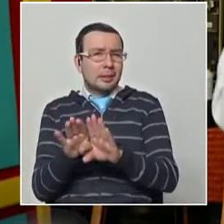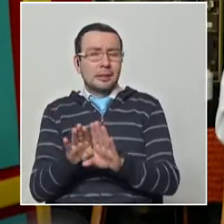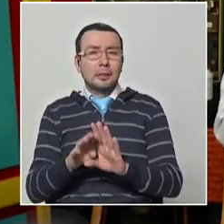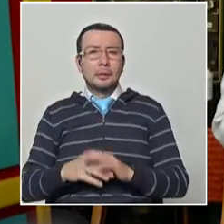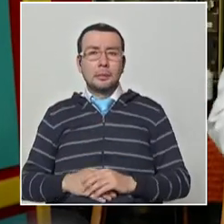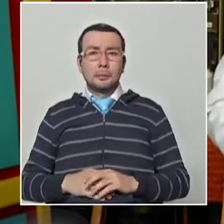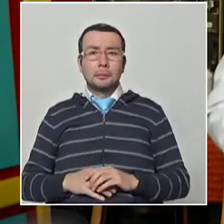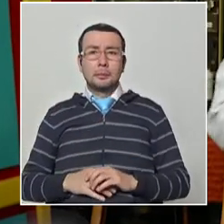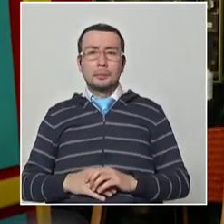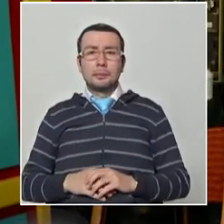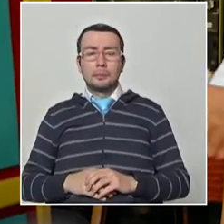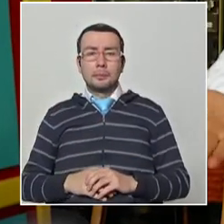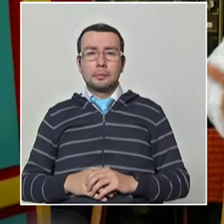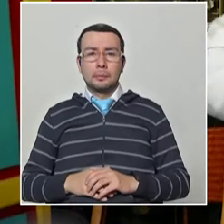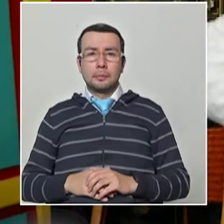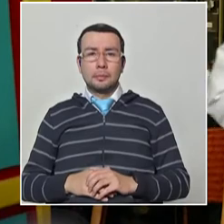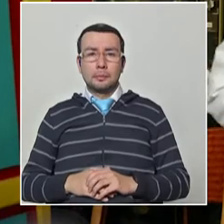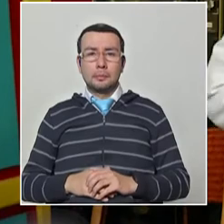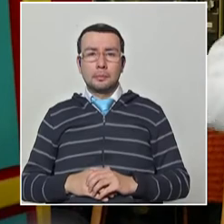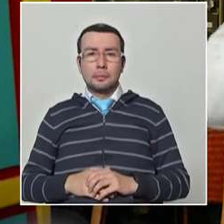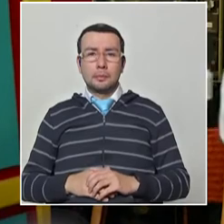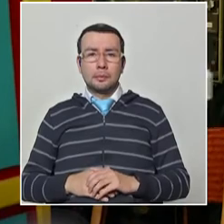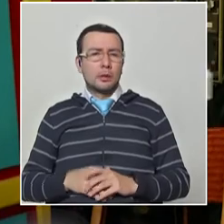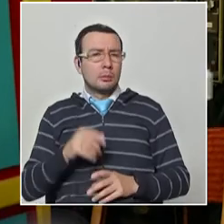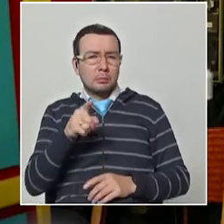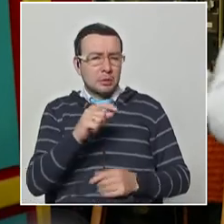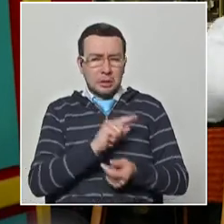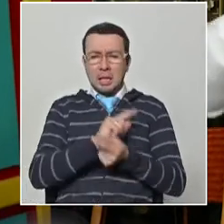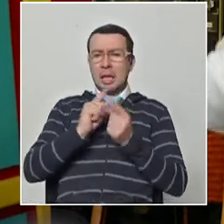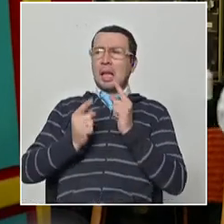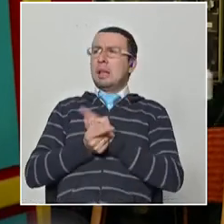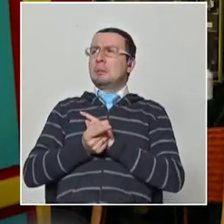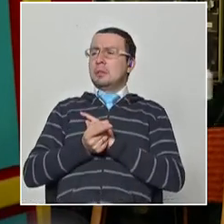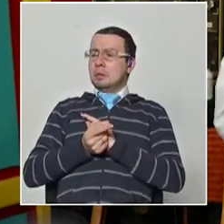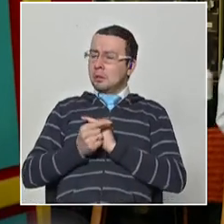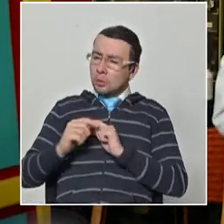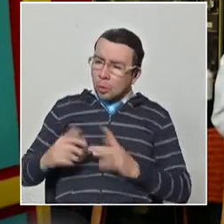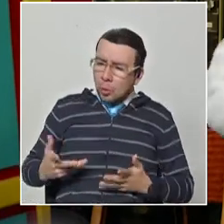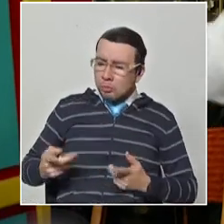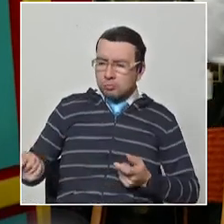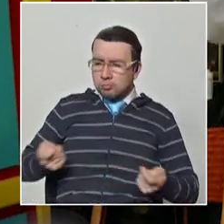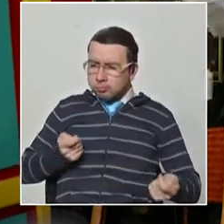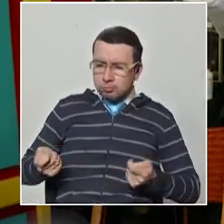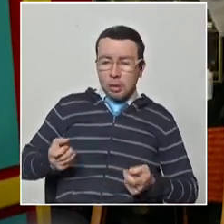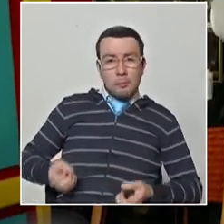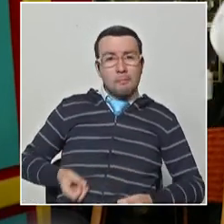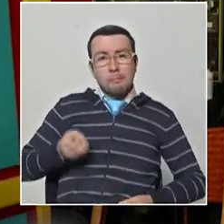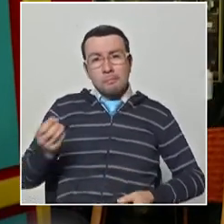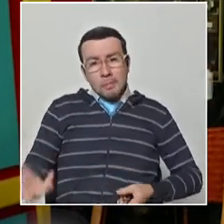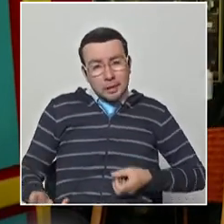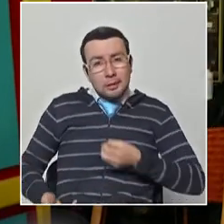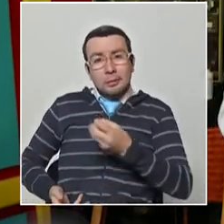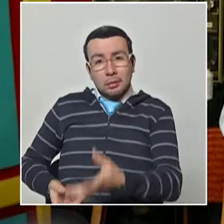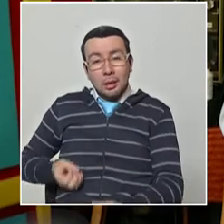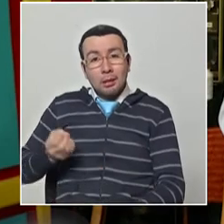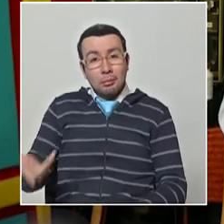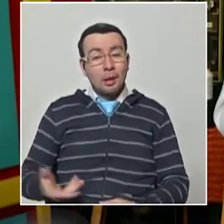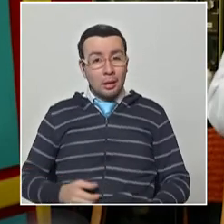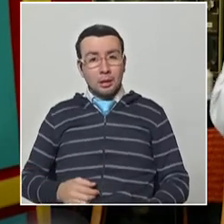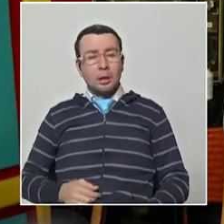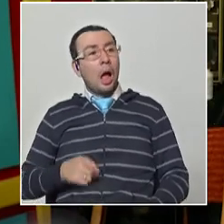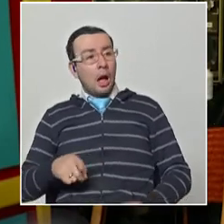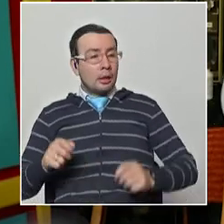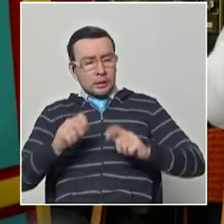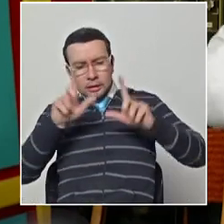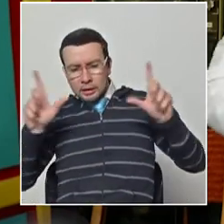protagonistas ustedes cambian el guión uno cambia el guión aquí con todas las herramientas que les damos nos manda cualquier doctora pero ya haciendo el